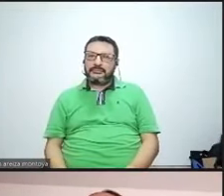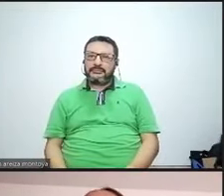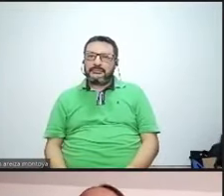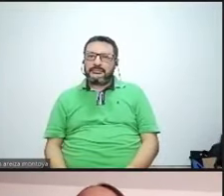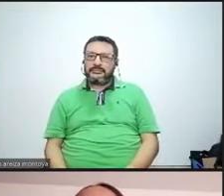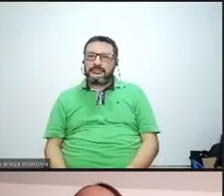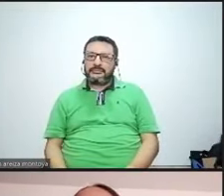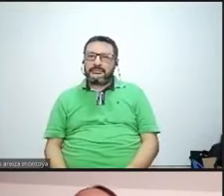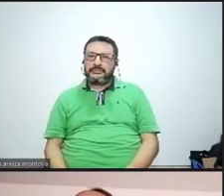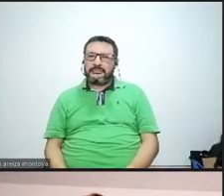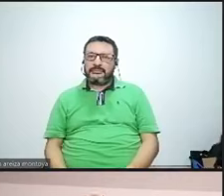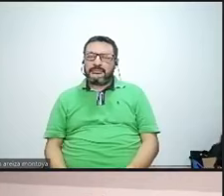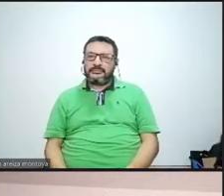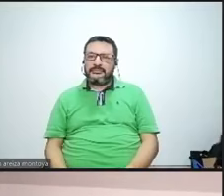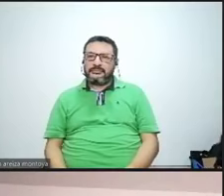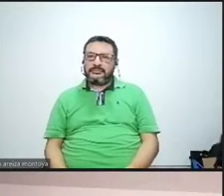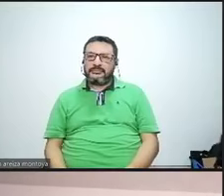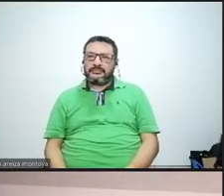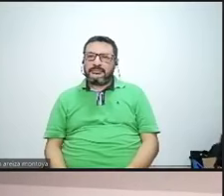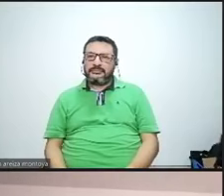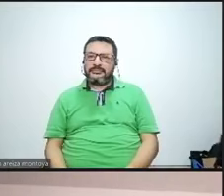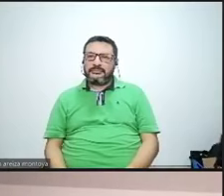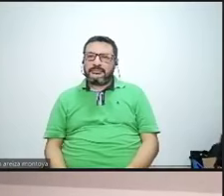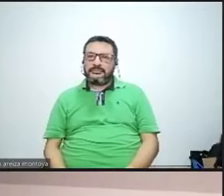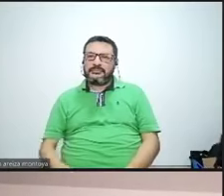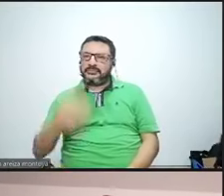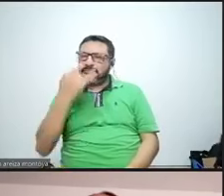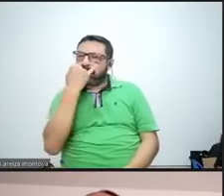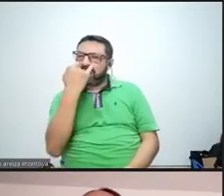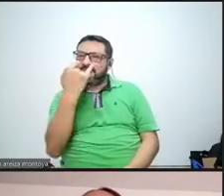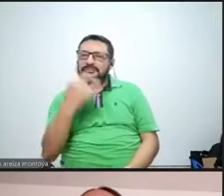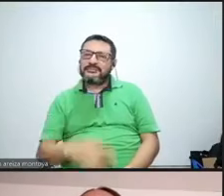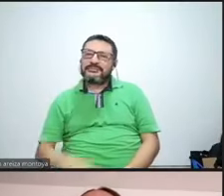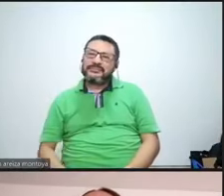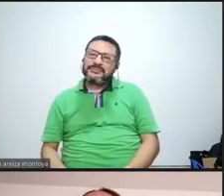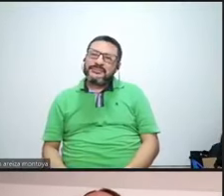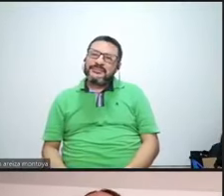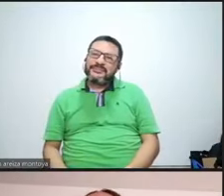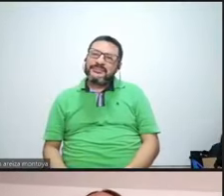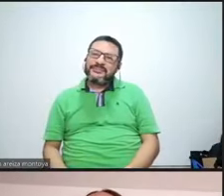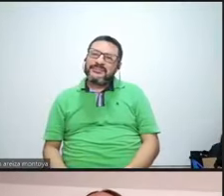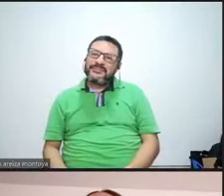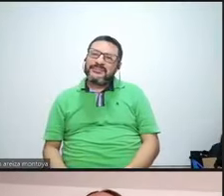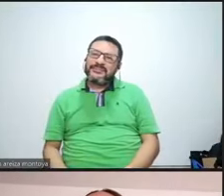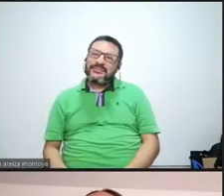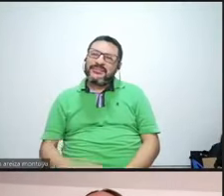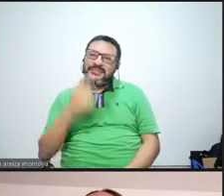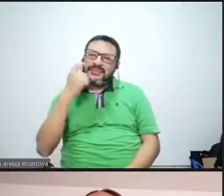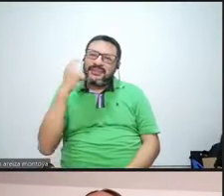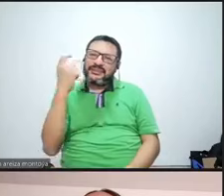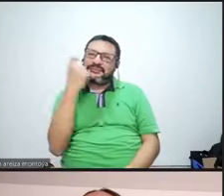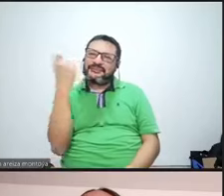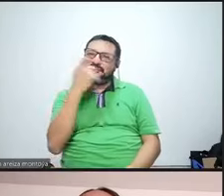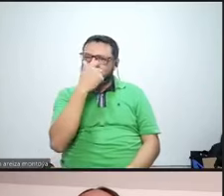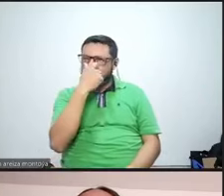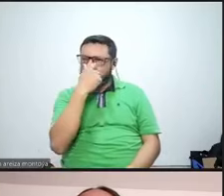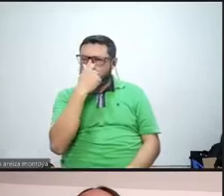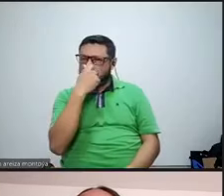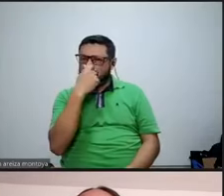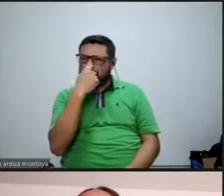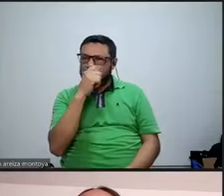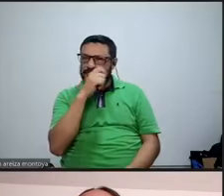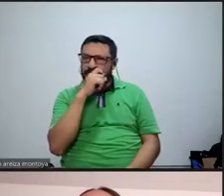Sí, no, y muy interesante escuchar, pero es que cuando estaba buscando como